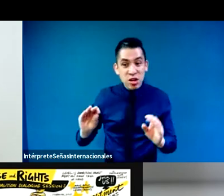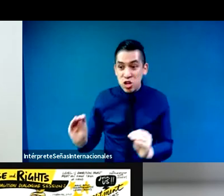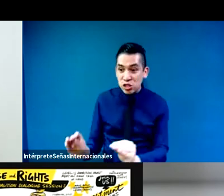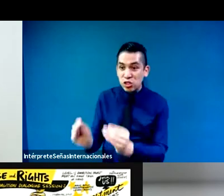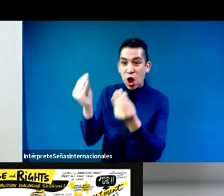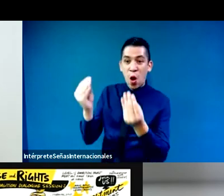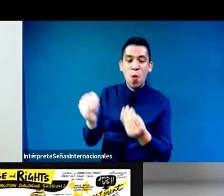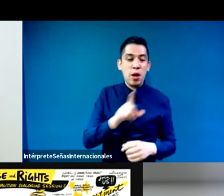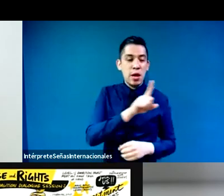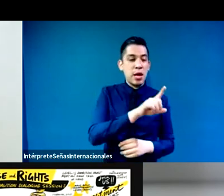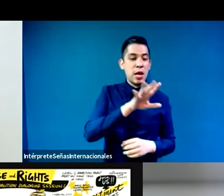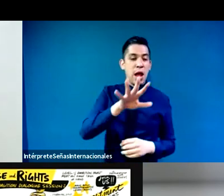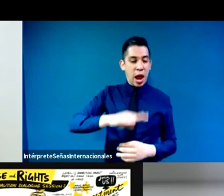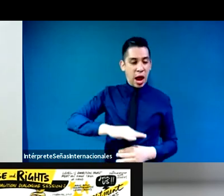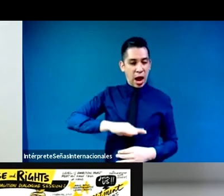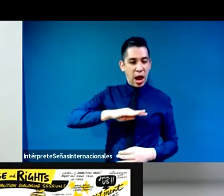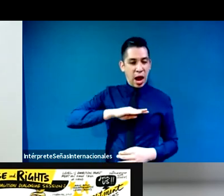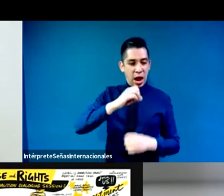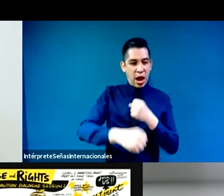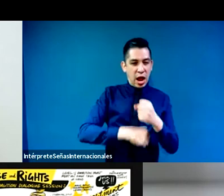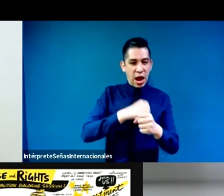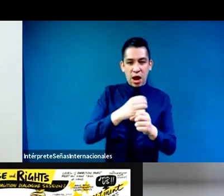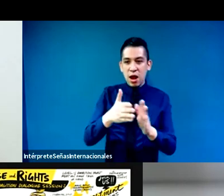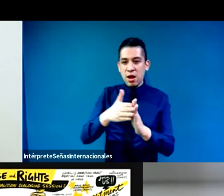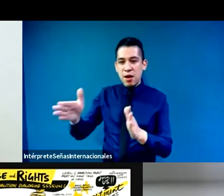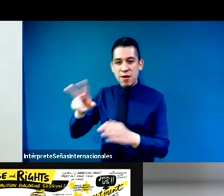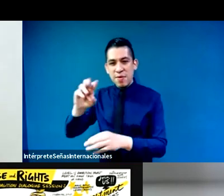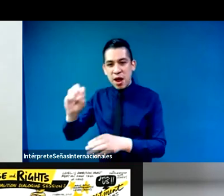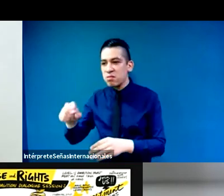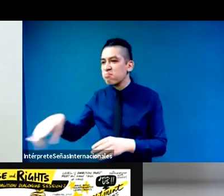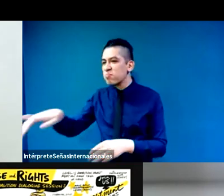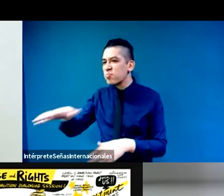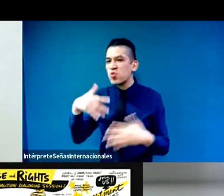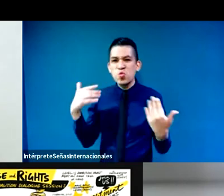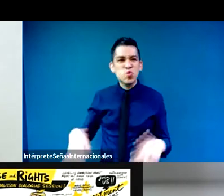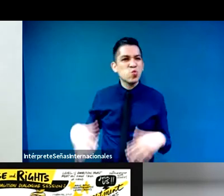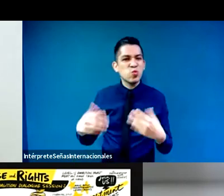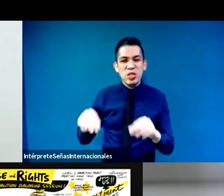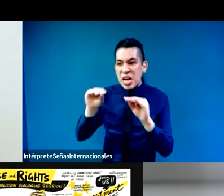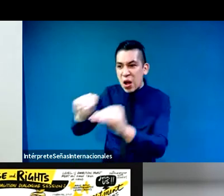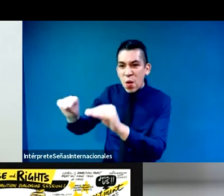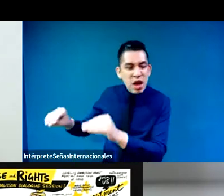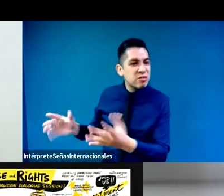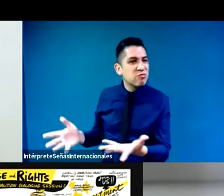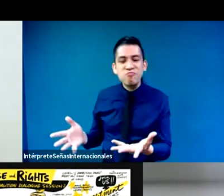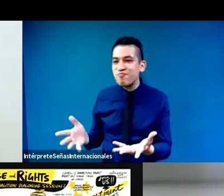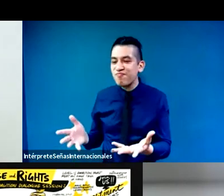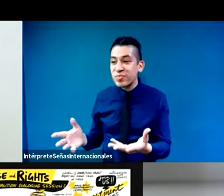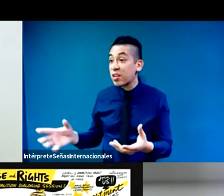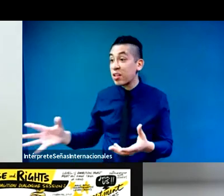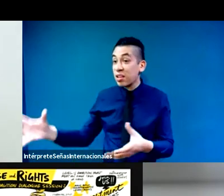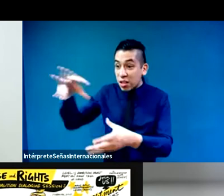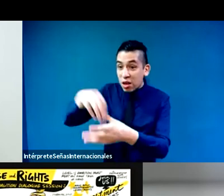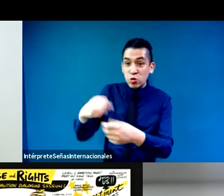29 años de edad tienen 3 veces más probabilidad de estar fuera de la fuerza de trabajo y de no asistir a la